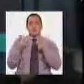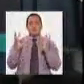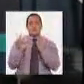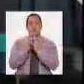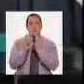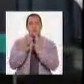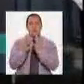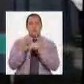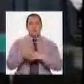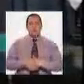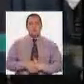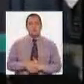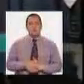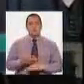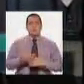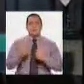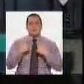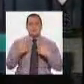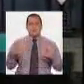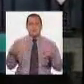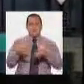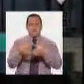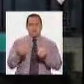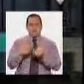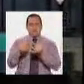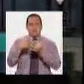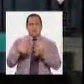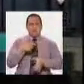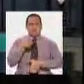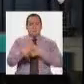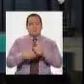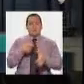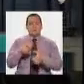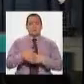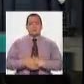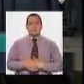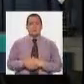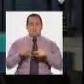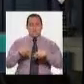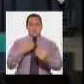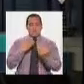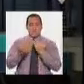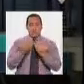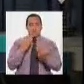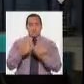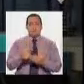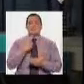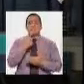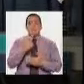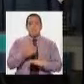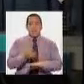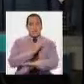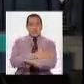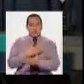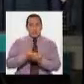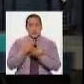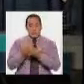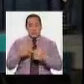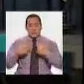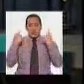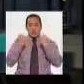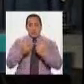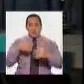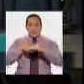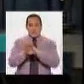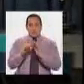que involucra a varios personajes, de esa manera, entonces, según lo que usted ha mencionado, ¿se enmarca